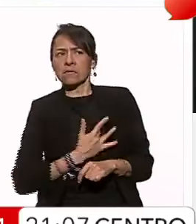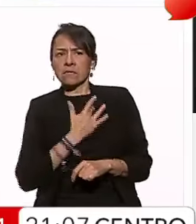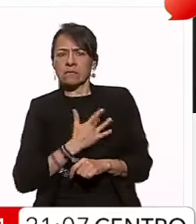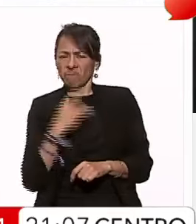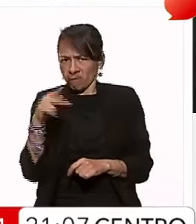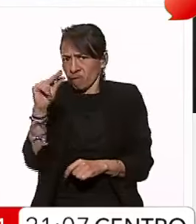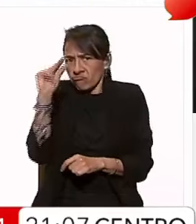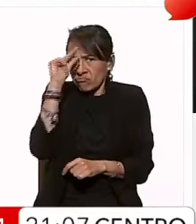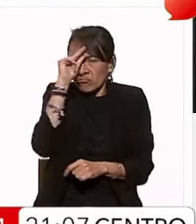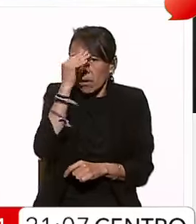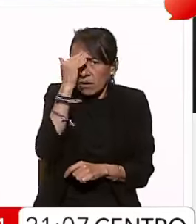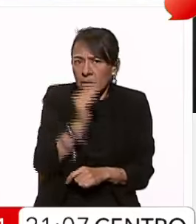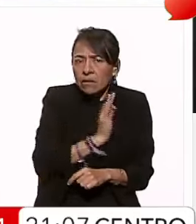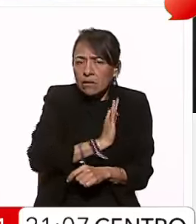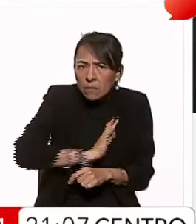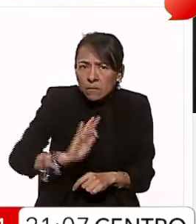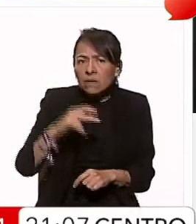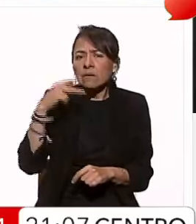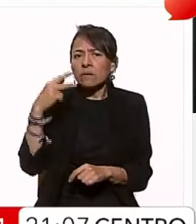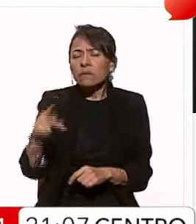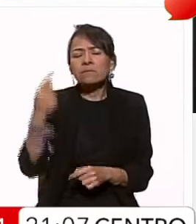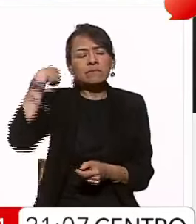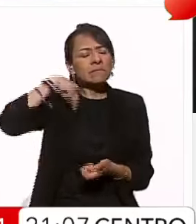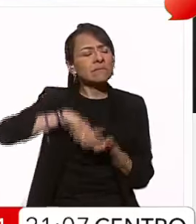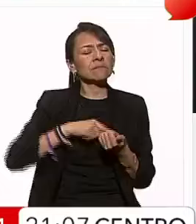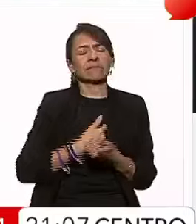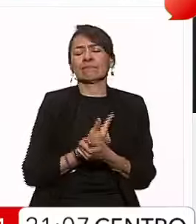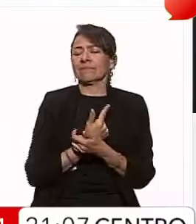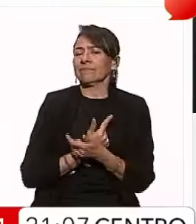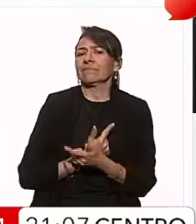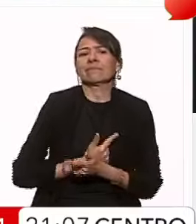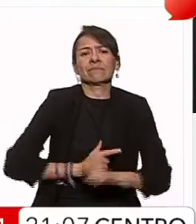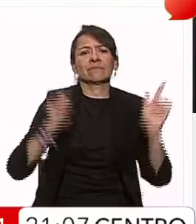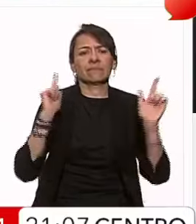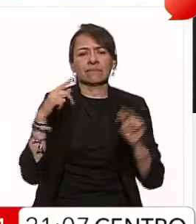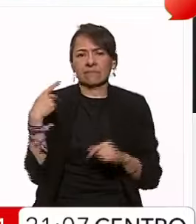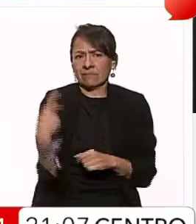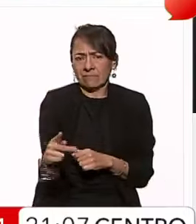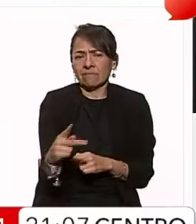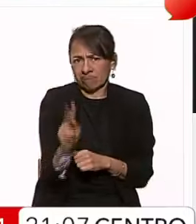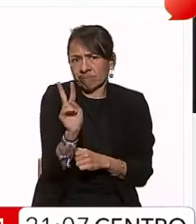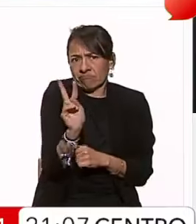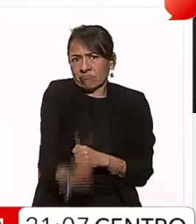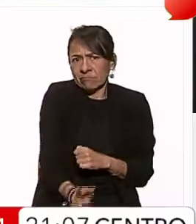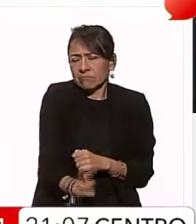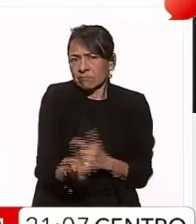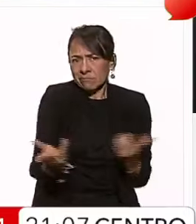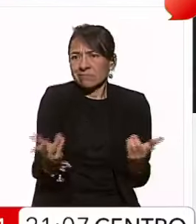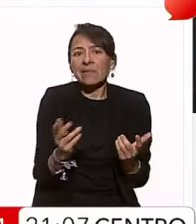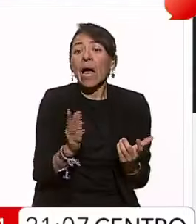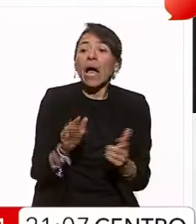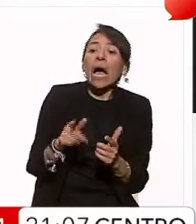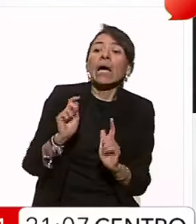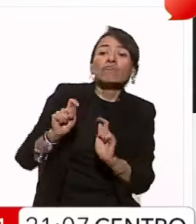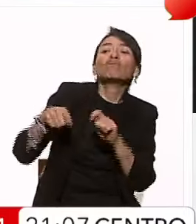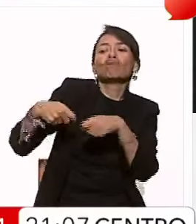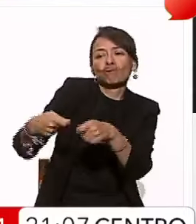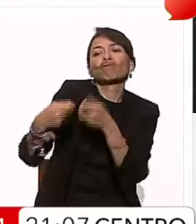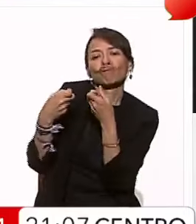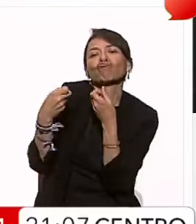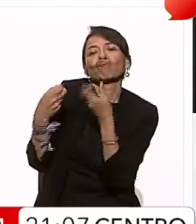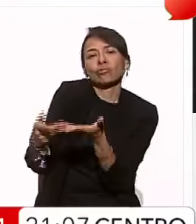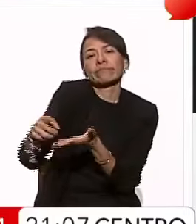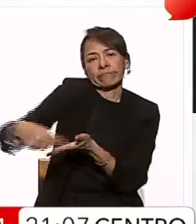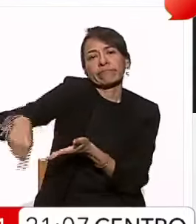y Libertad que no se otorga o se niega la libertad se tiene